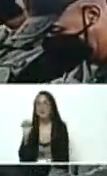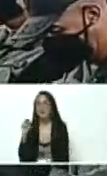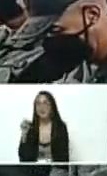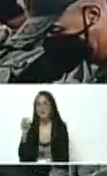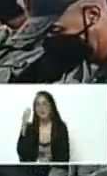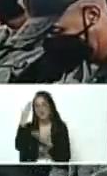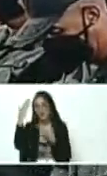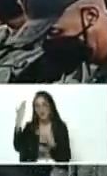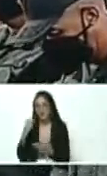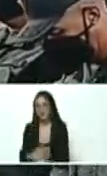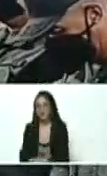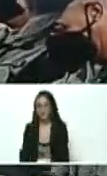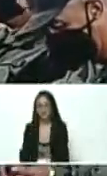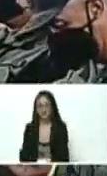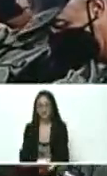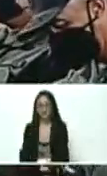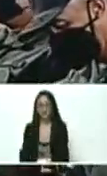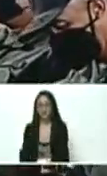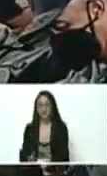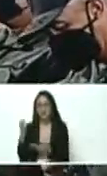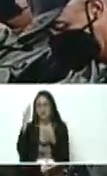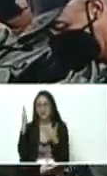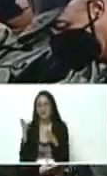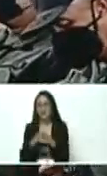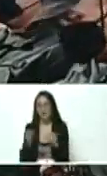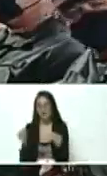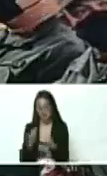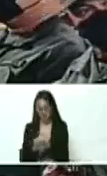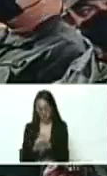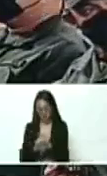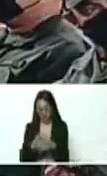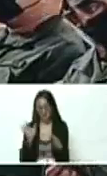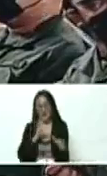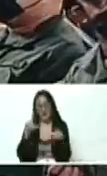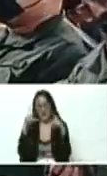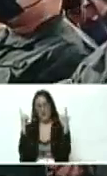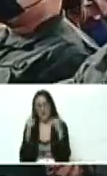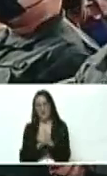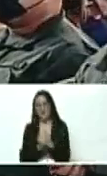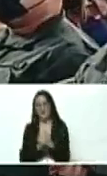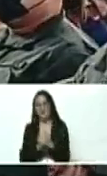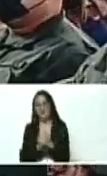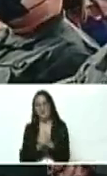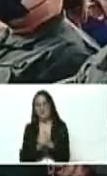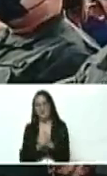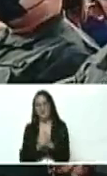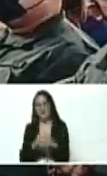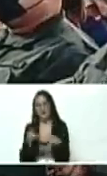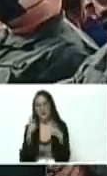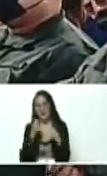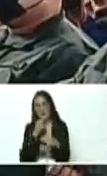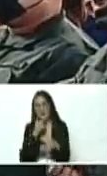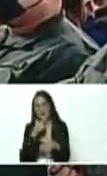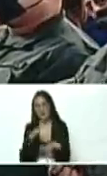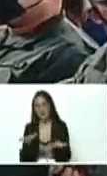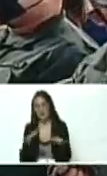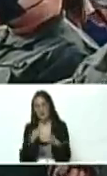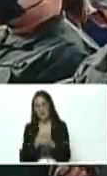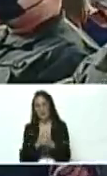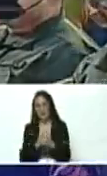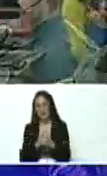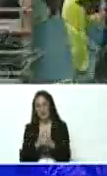pues. Mis saludos a todos en La Guaira. La Guaira está bonita, ¿vale? Por donde